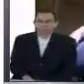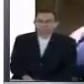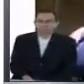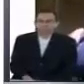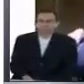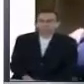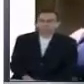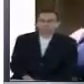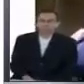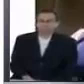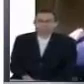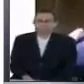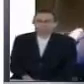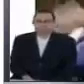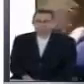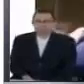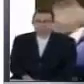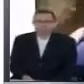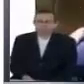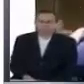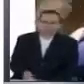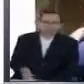pecadora. Oh,